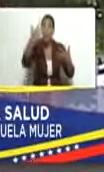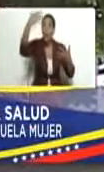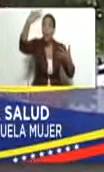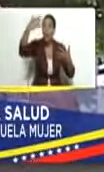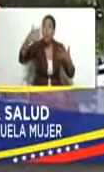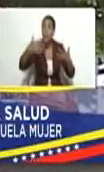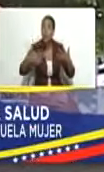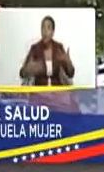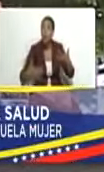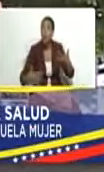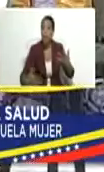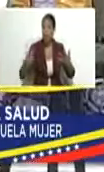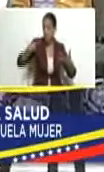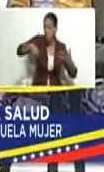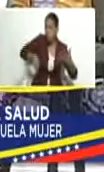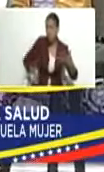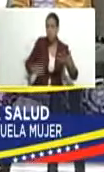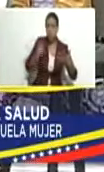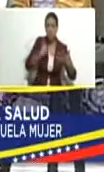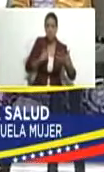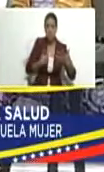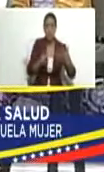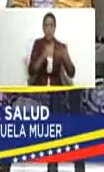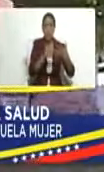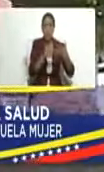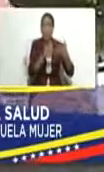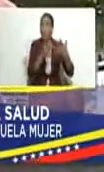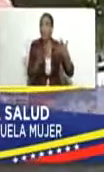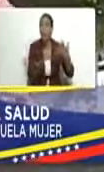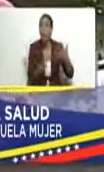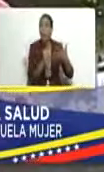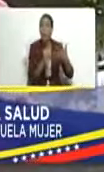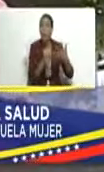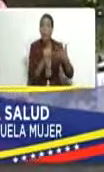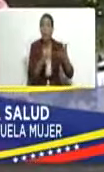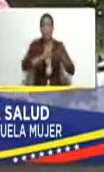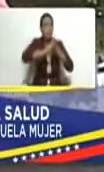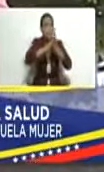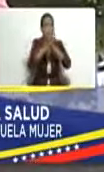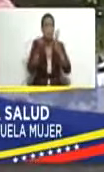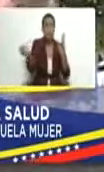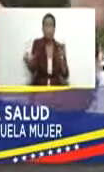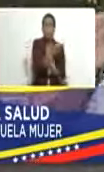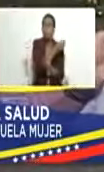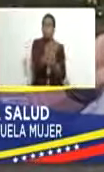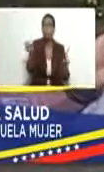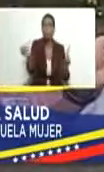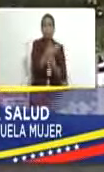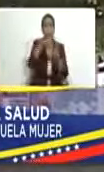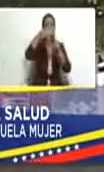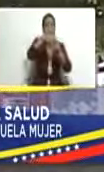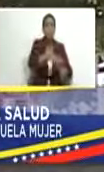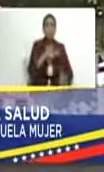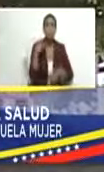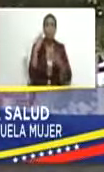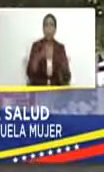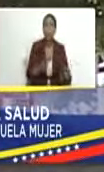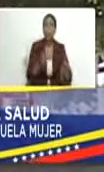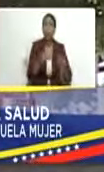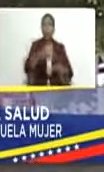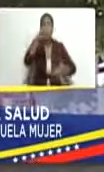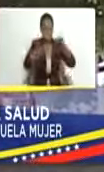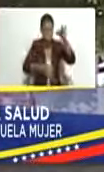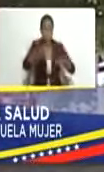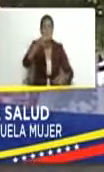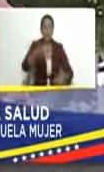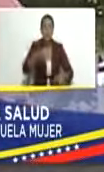sujeto independiente. En cuarto lugar, erradicar la violencia contra la mujer y buscar la justicia